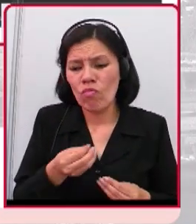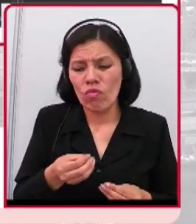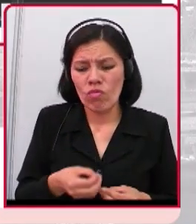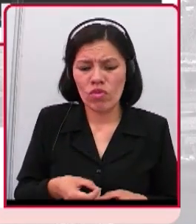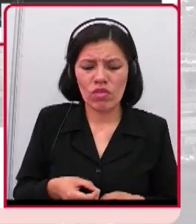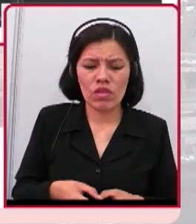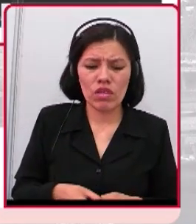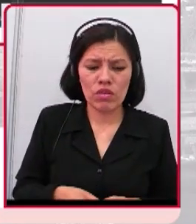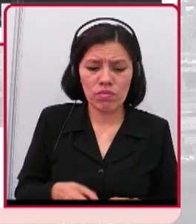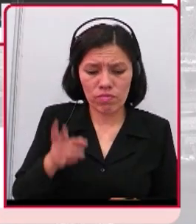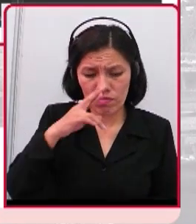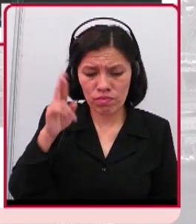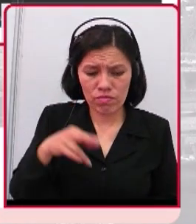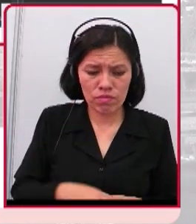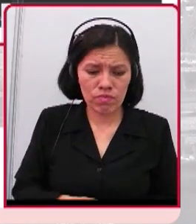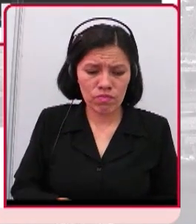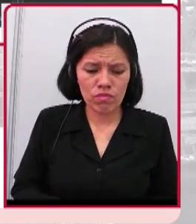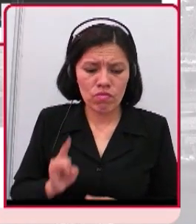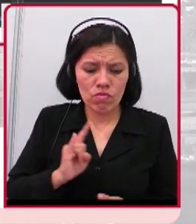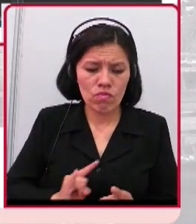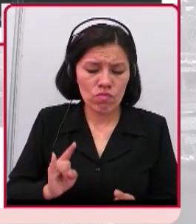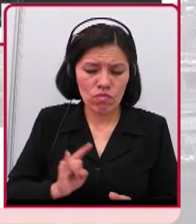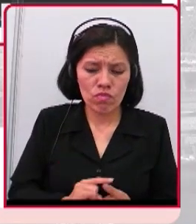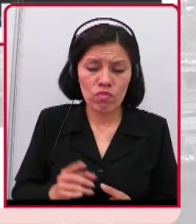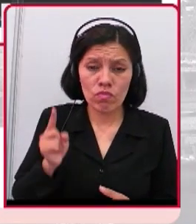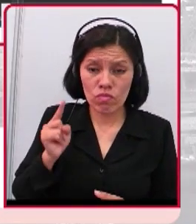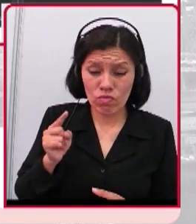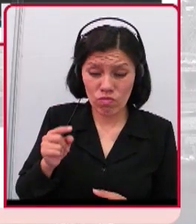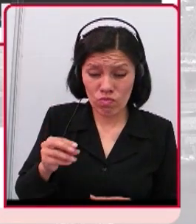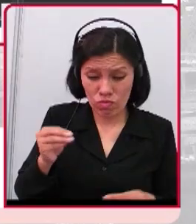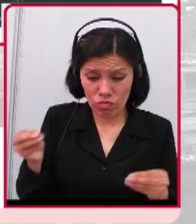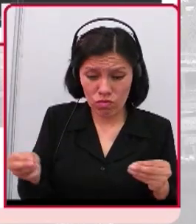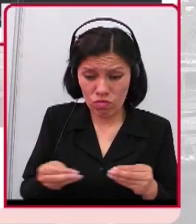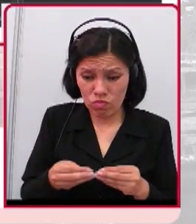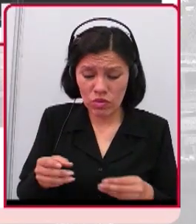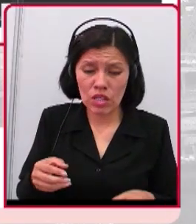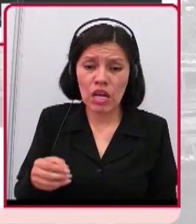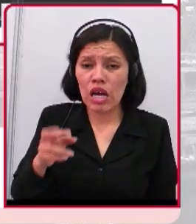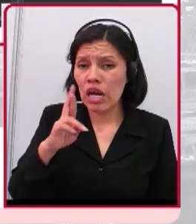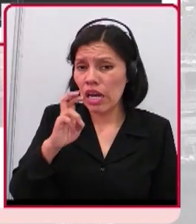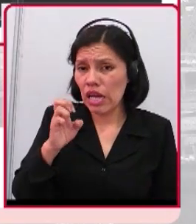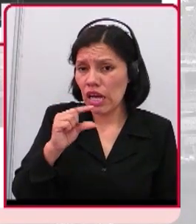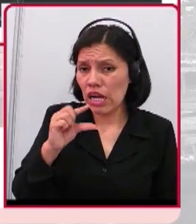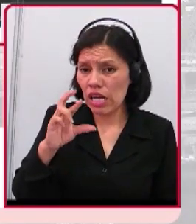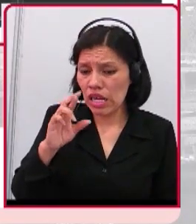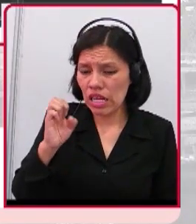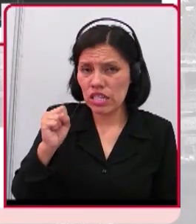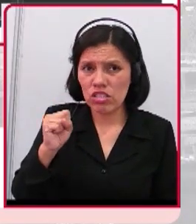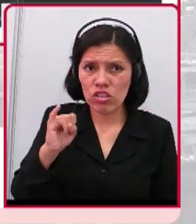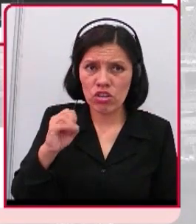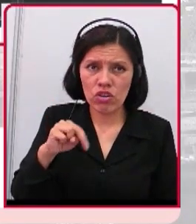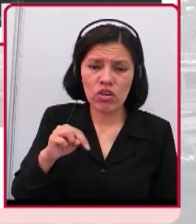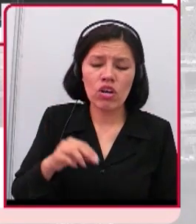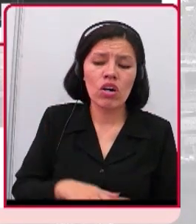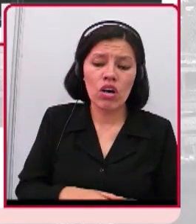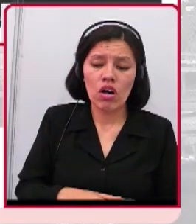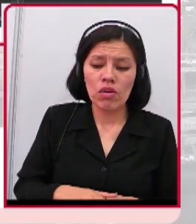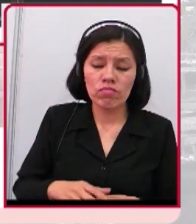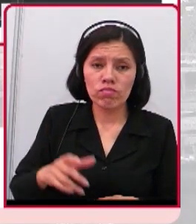operador. Por eso optamos por utilizar un algoritmo adicional de Machine Learning, que es regresión logística. Simplemente es